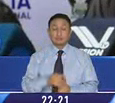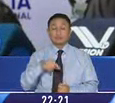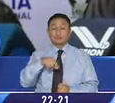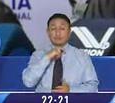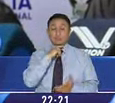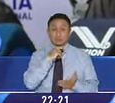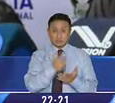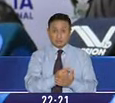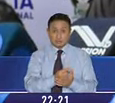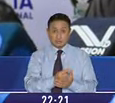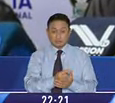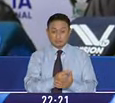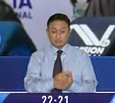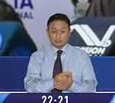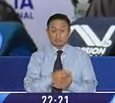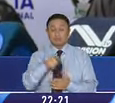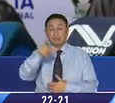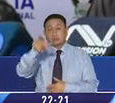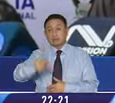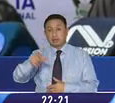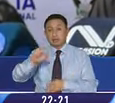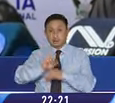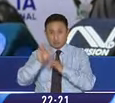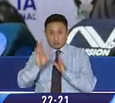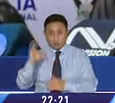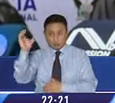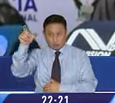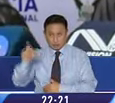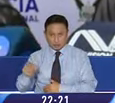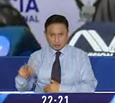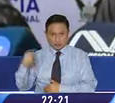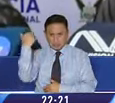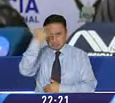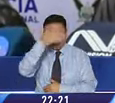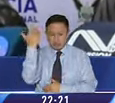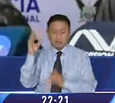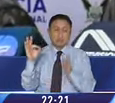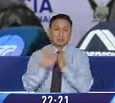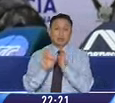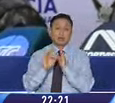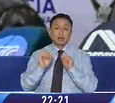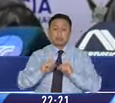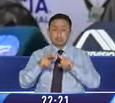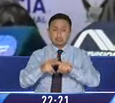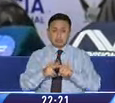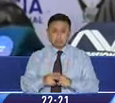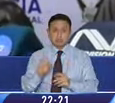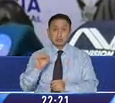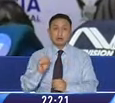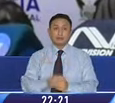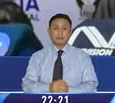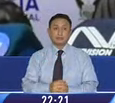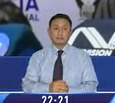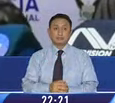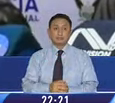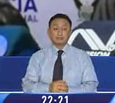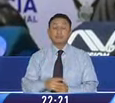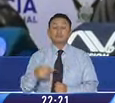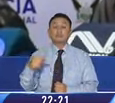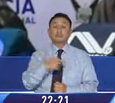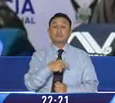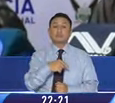llaman, situaciones de estafas a ciudadanos ecuatorianos y colombianos mediante redes sociales, ofertando créditos o inclusive intentando